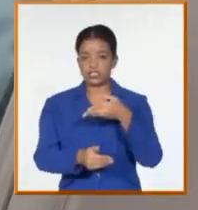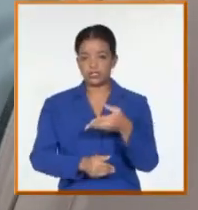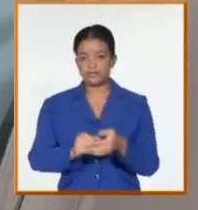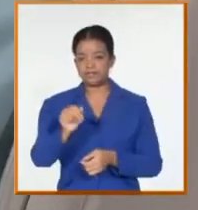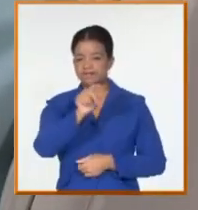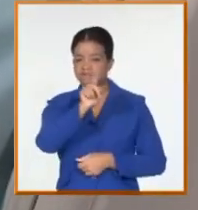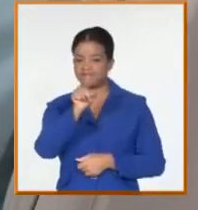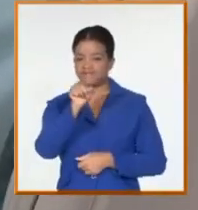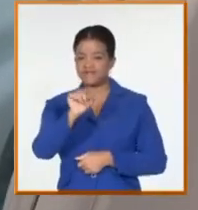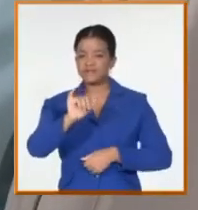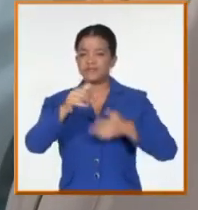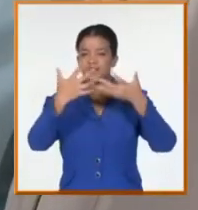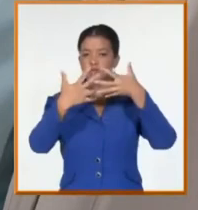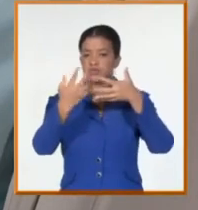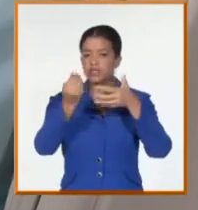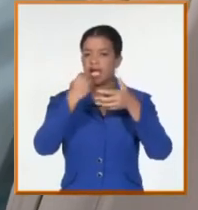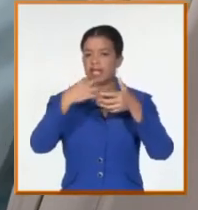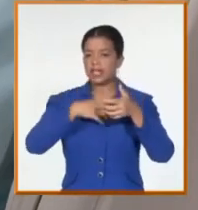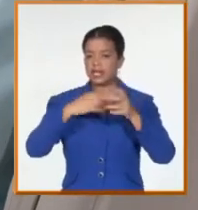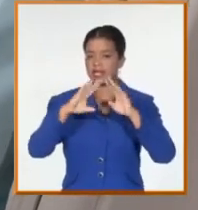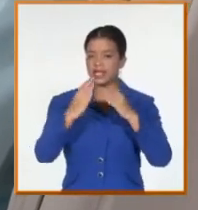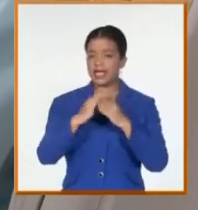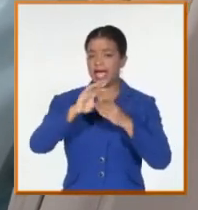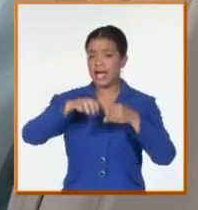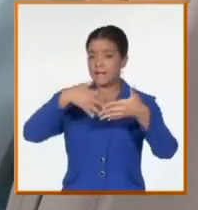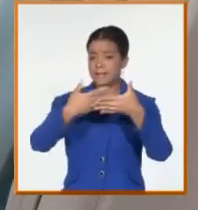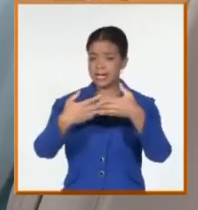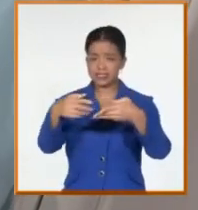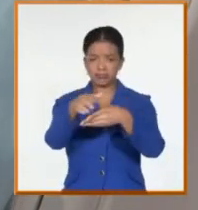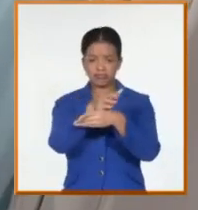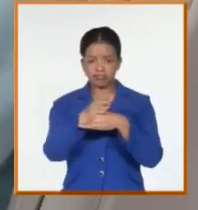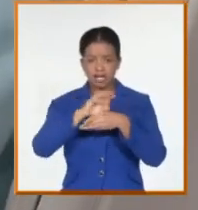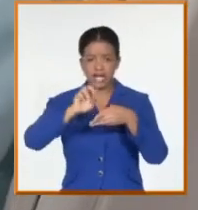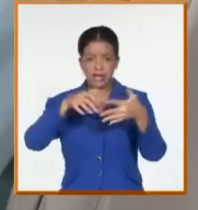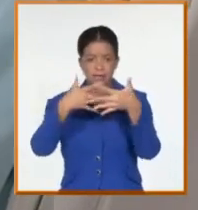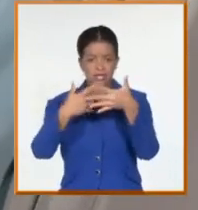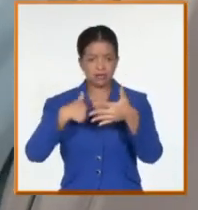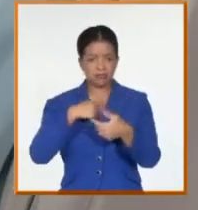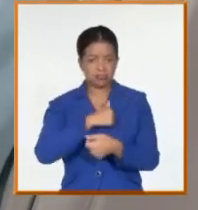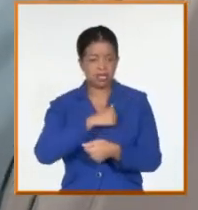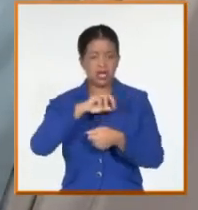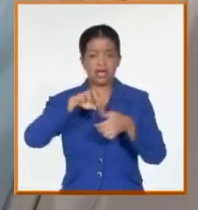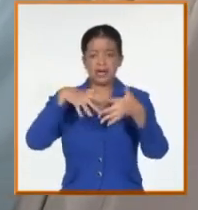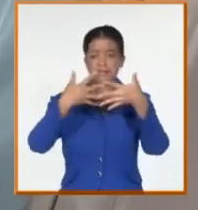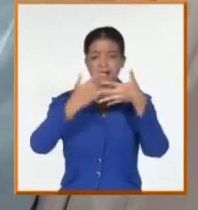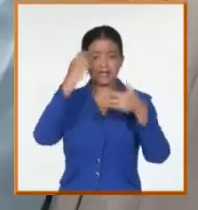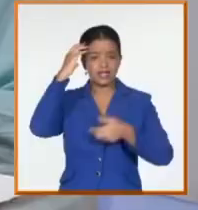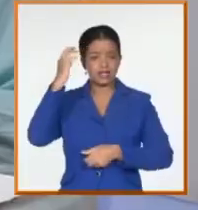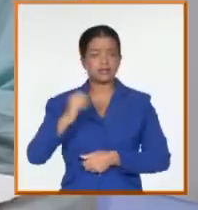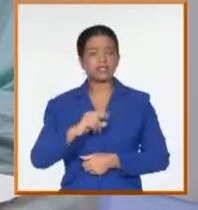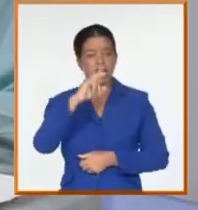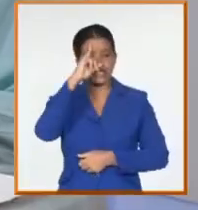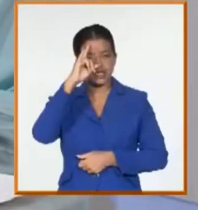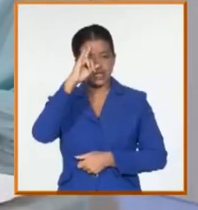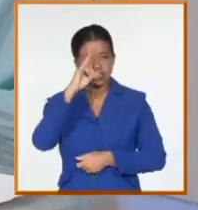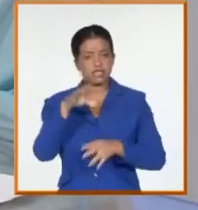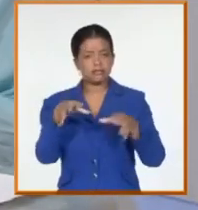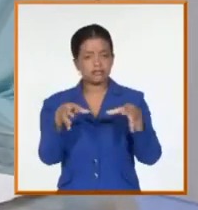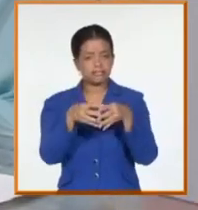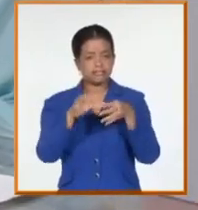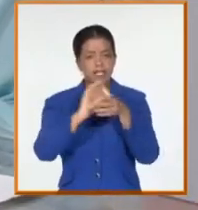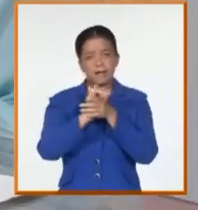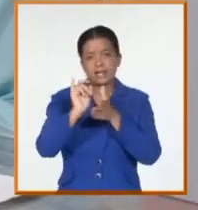derecho tenemos empresas mixtas tenemos la empresa Estatal tenemos unidad de presupuestal empresas